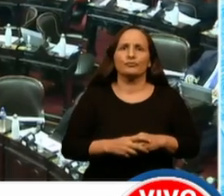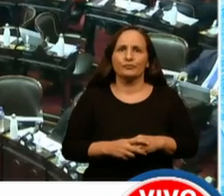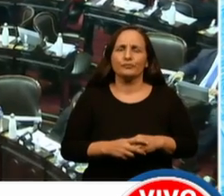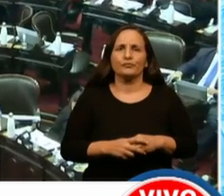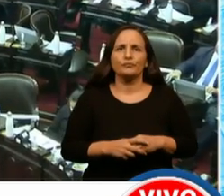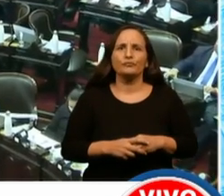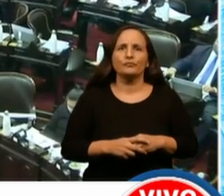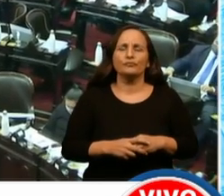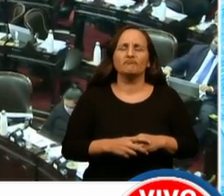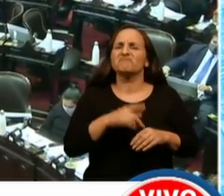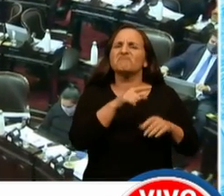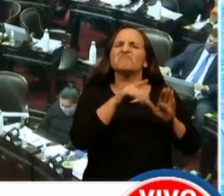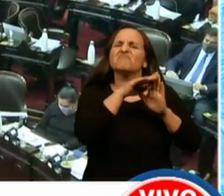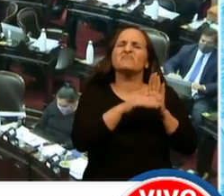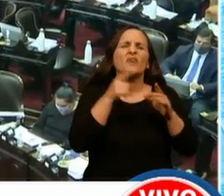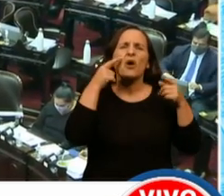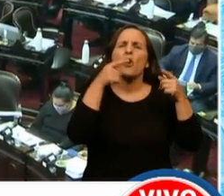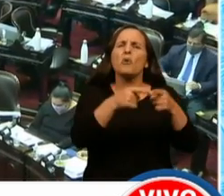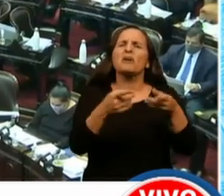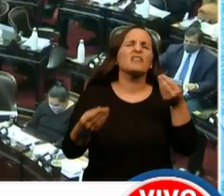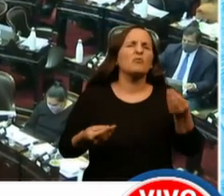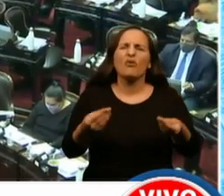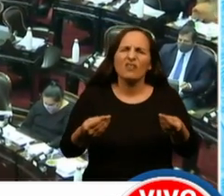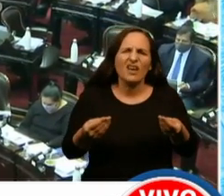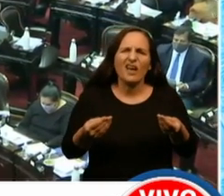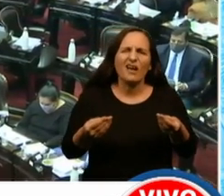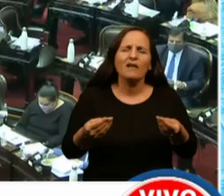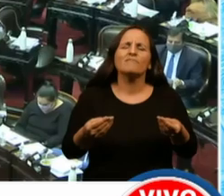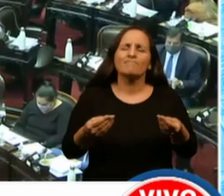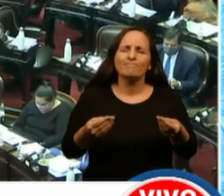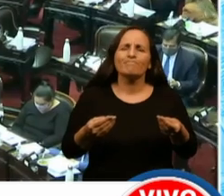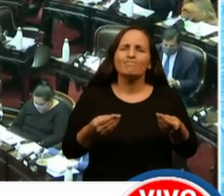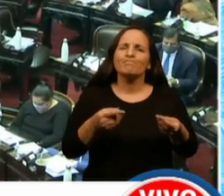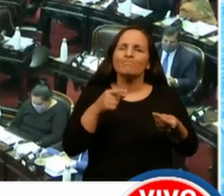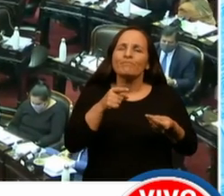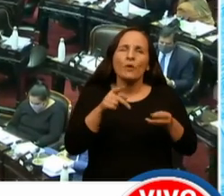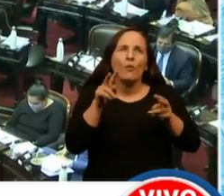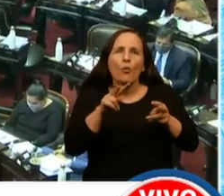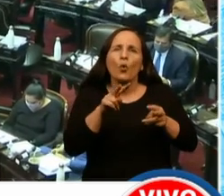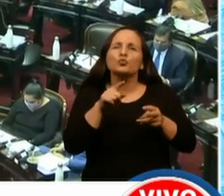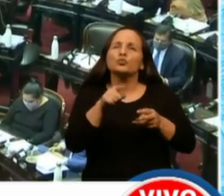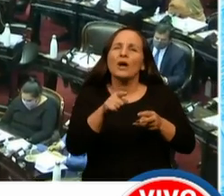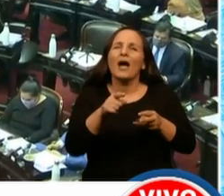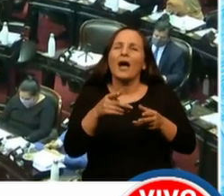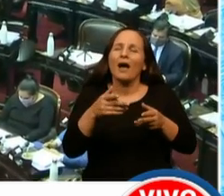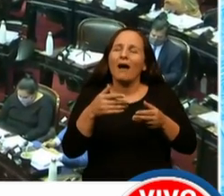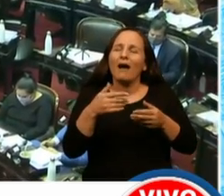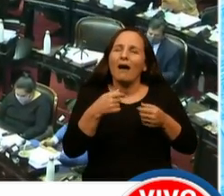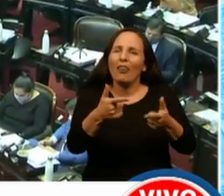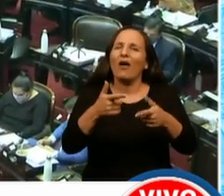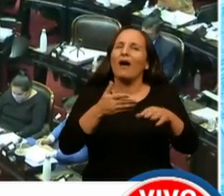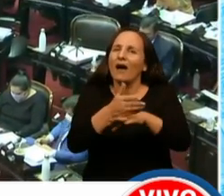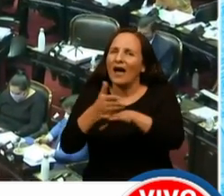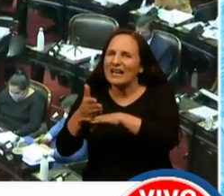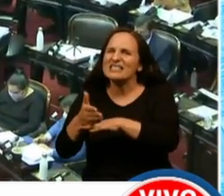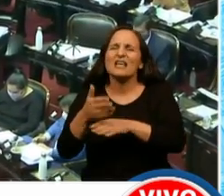tiene entre sus objetivos propender a una mejor operación con fiabilidad libre acceso